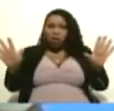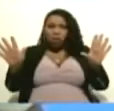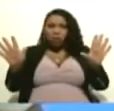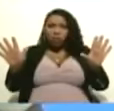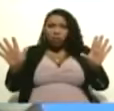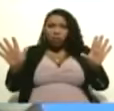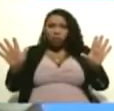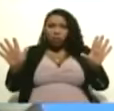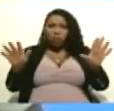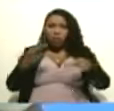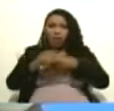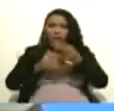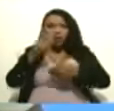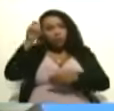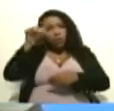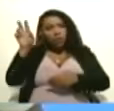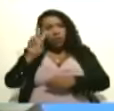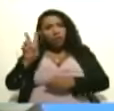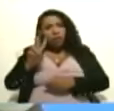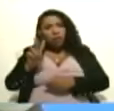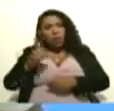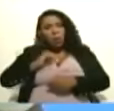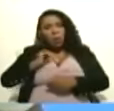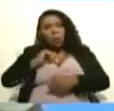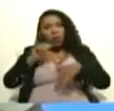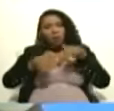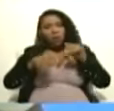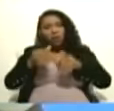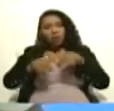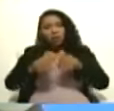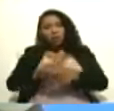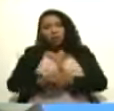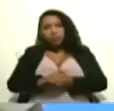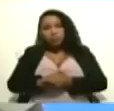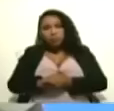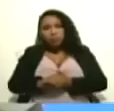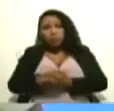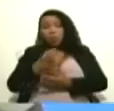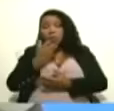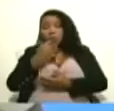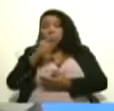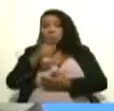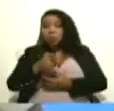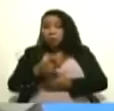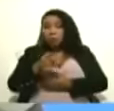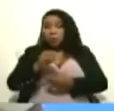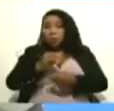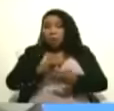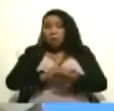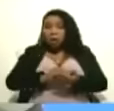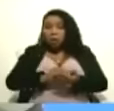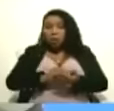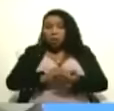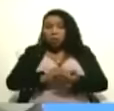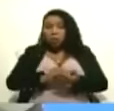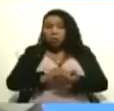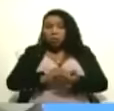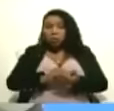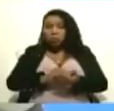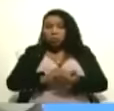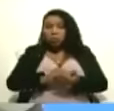ha dado el pueblo de Venezuela en cualquier elección si ustedes Sembradores de ceniza